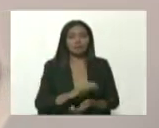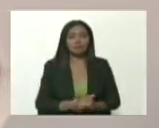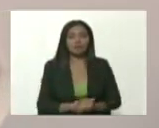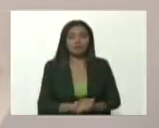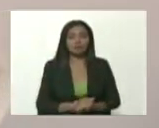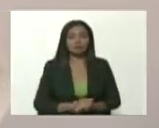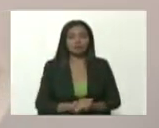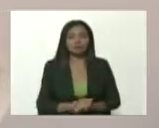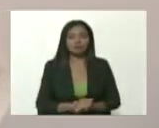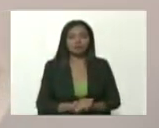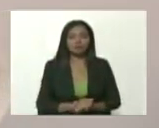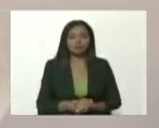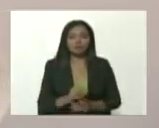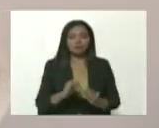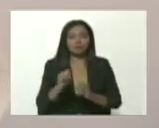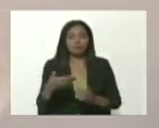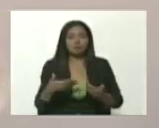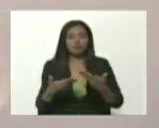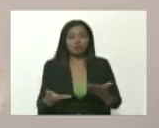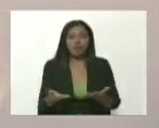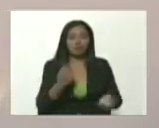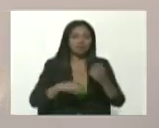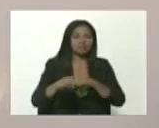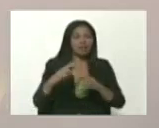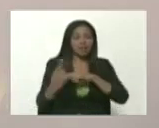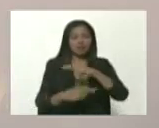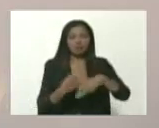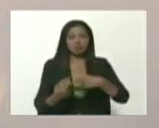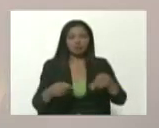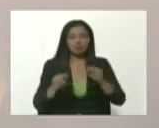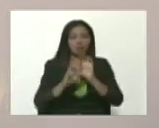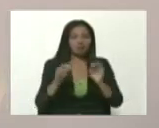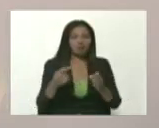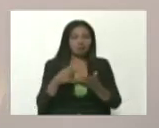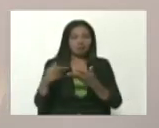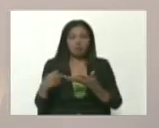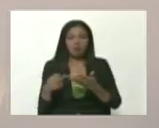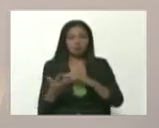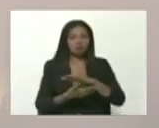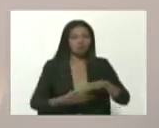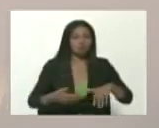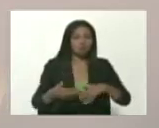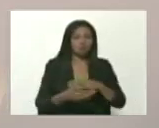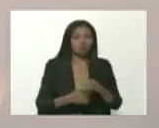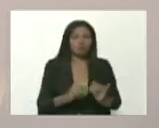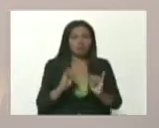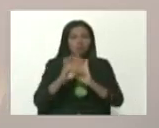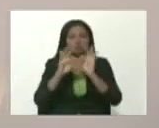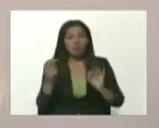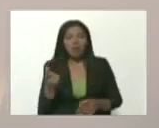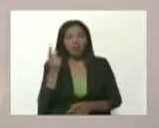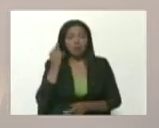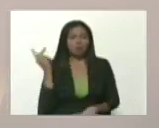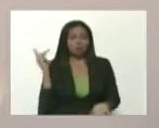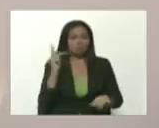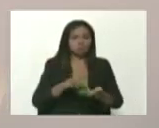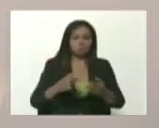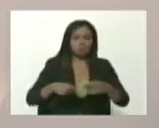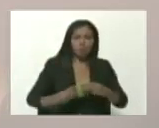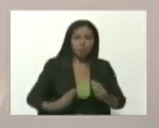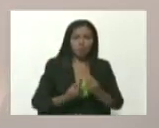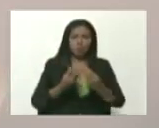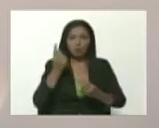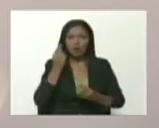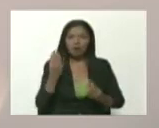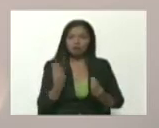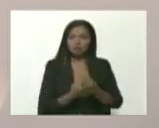están dispuestas a defender la revolución en cualquier escenario. Y allí están las mujeres. Y junto a las mujeres,